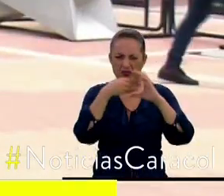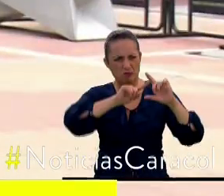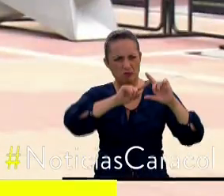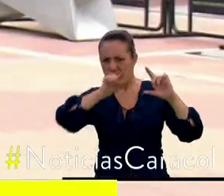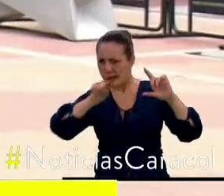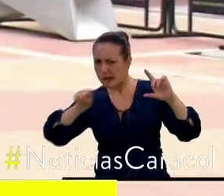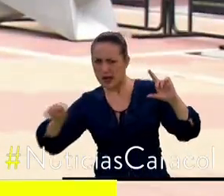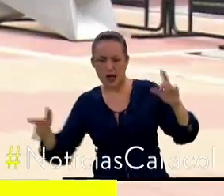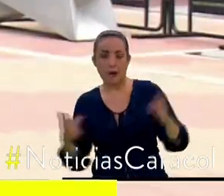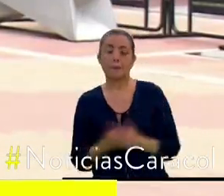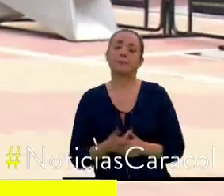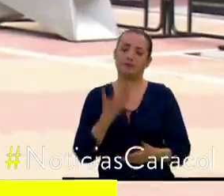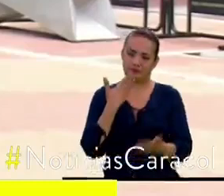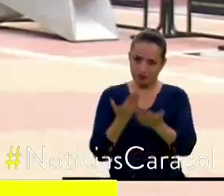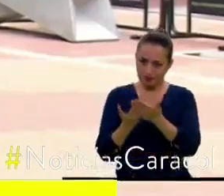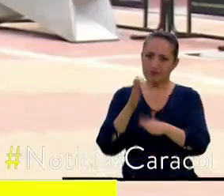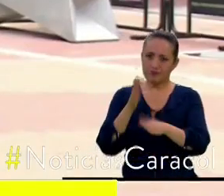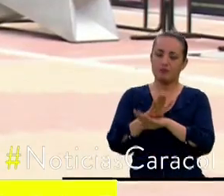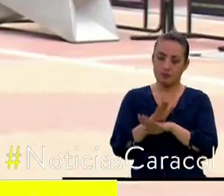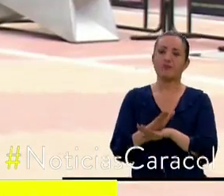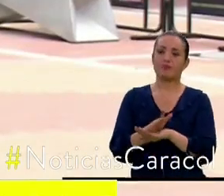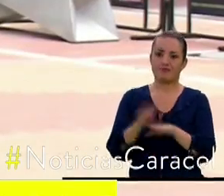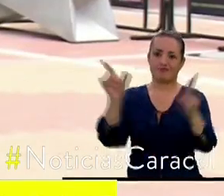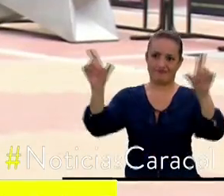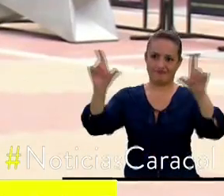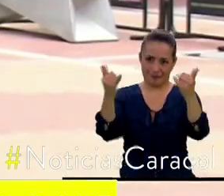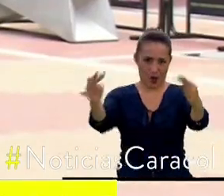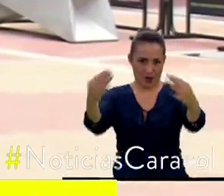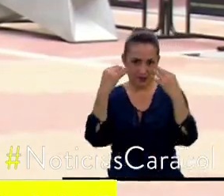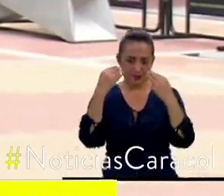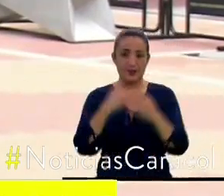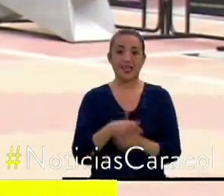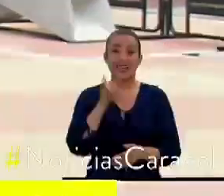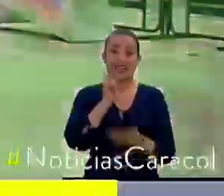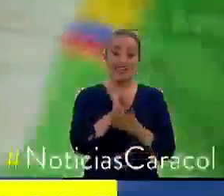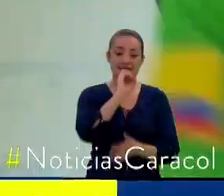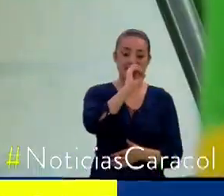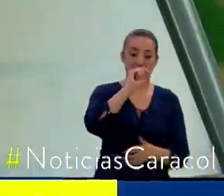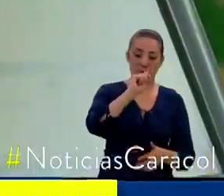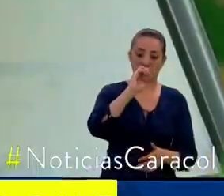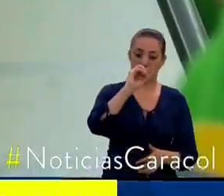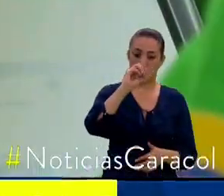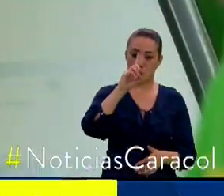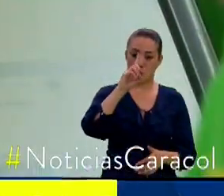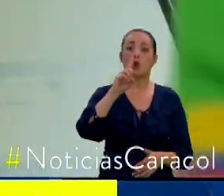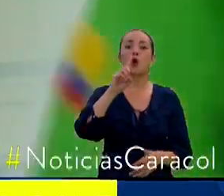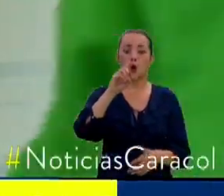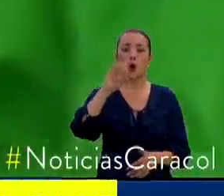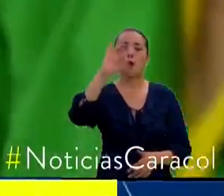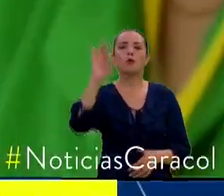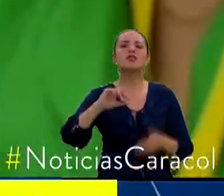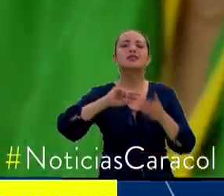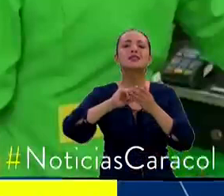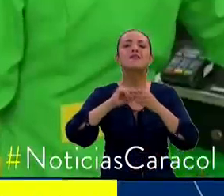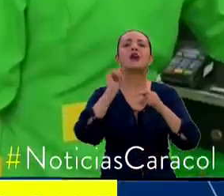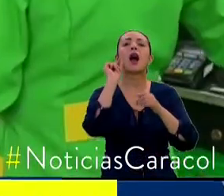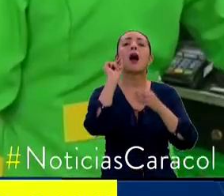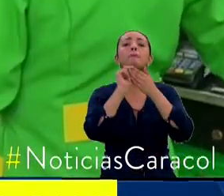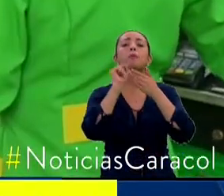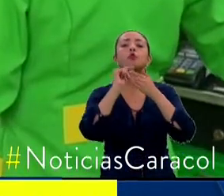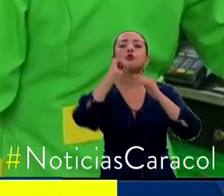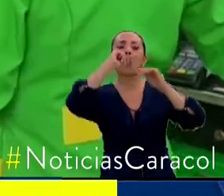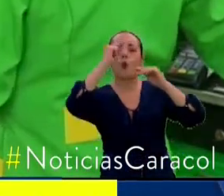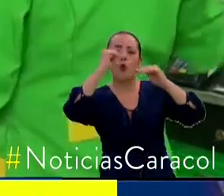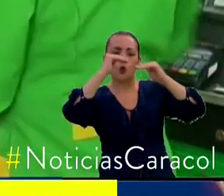Así es, muy buenas tardes, Juanitas televidentes. Pues esta cifra del menos 0.01% quiere decir un punto negativo de los